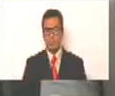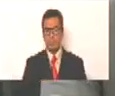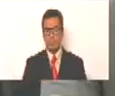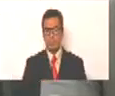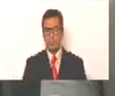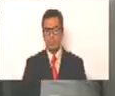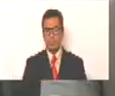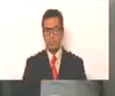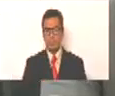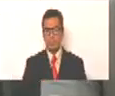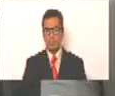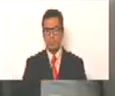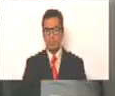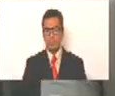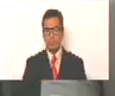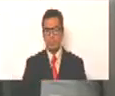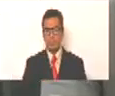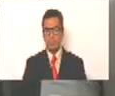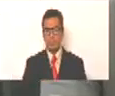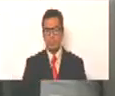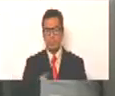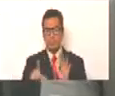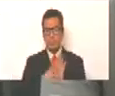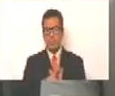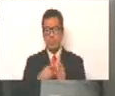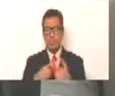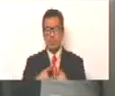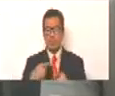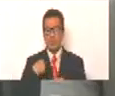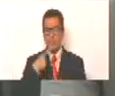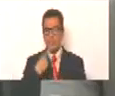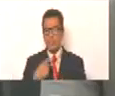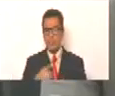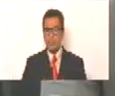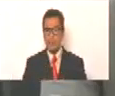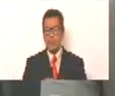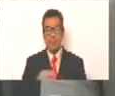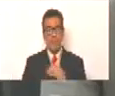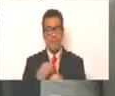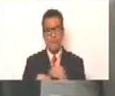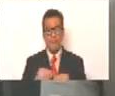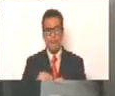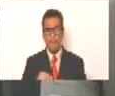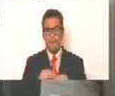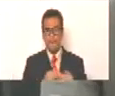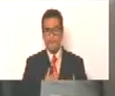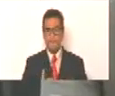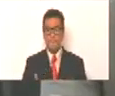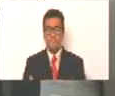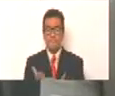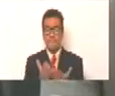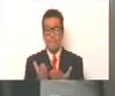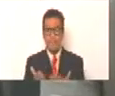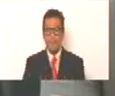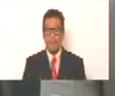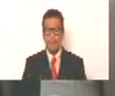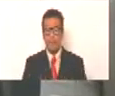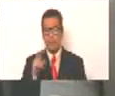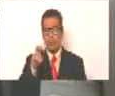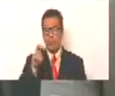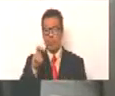con un legado distinto. Pero además pasamos a ser la servidumbre de los nuevos amos de